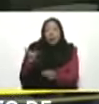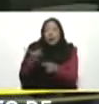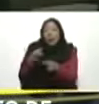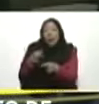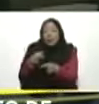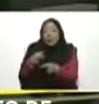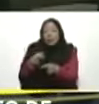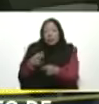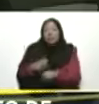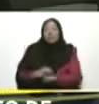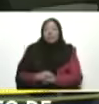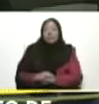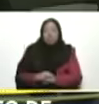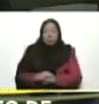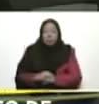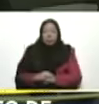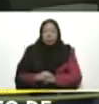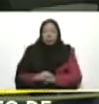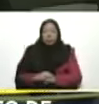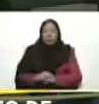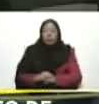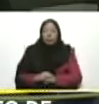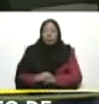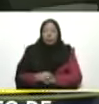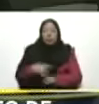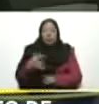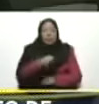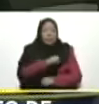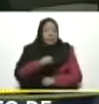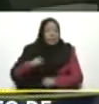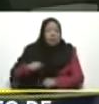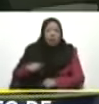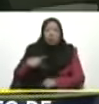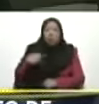PDVSA. Nadie los va a privatizar.